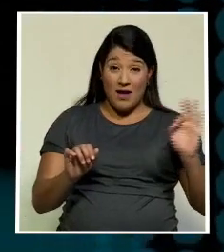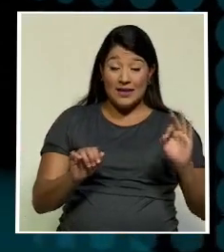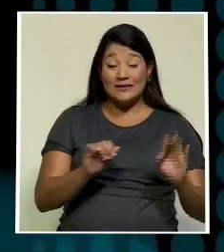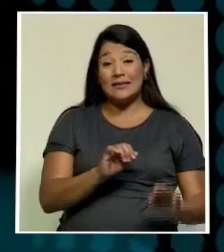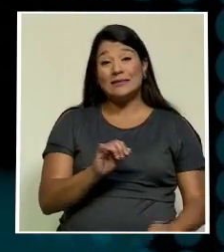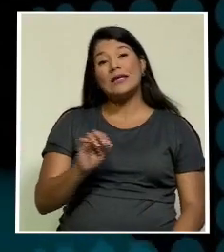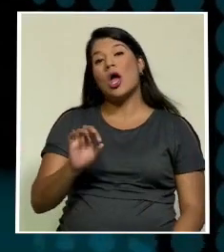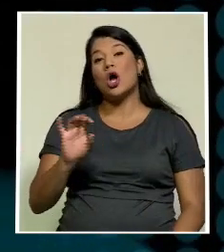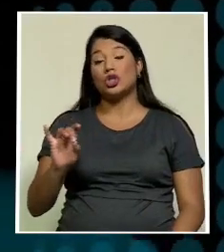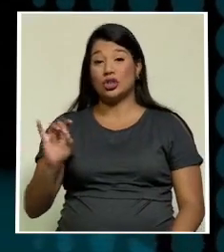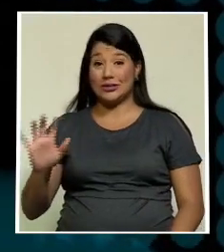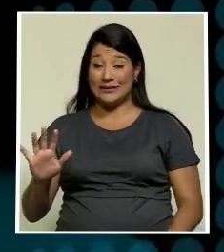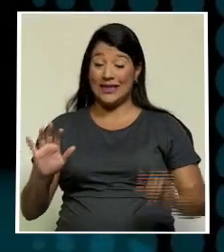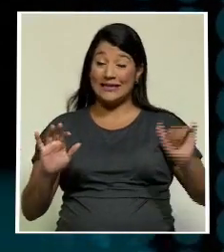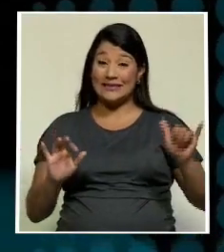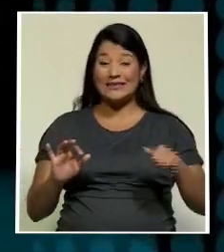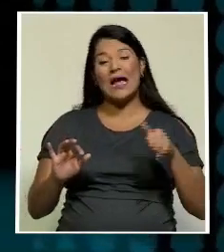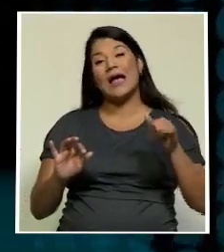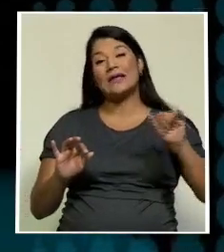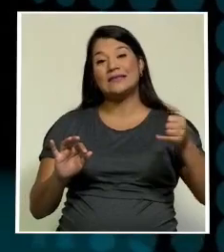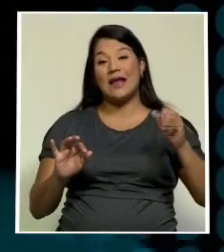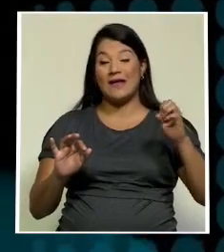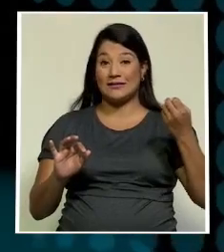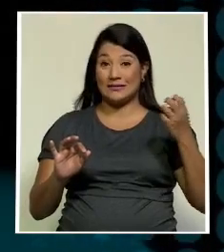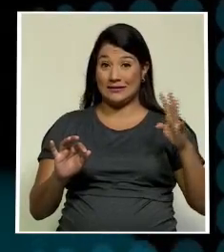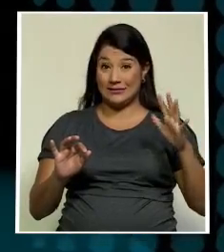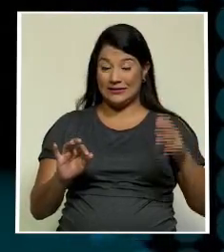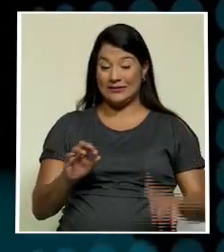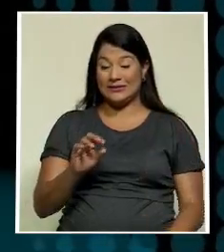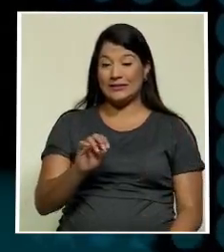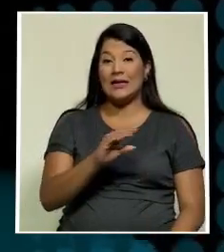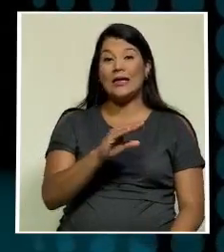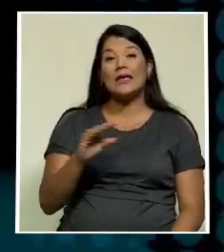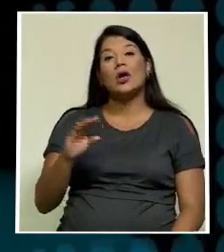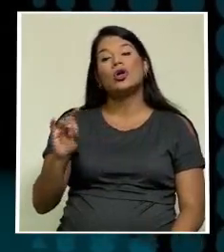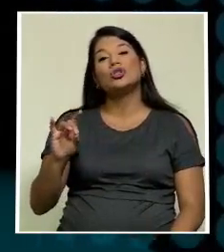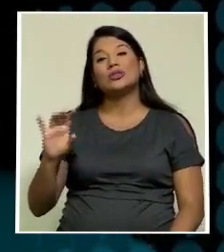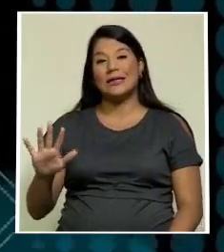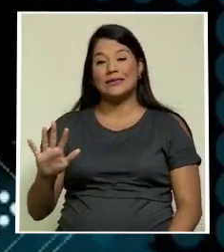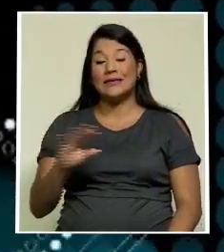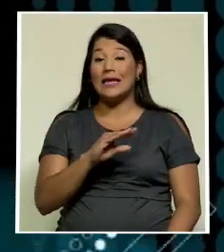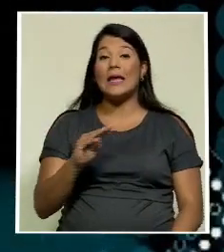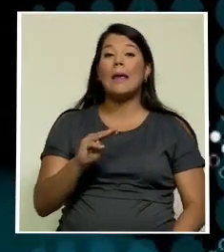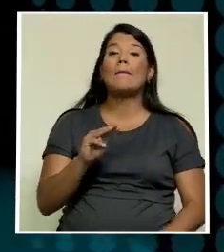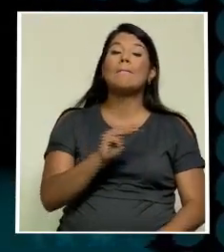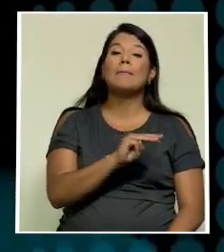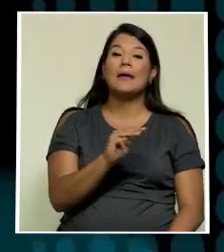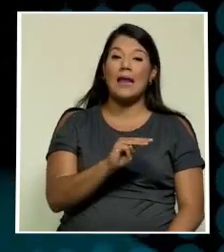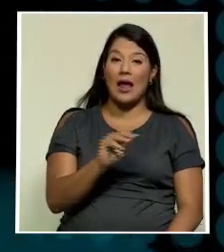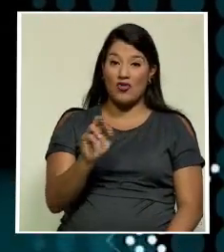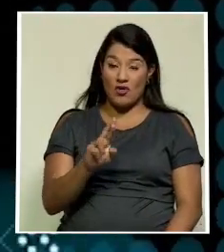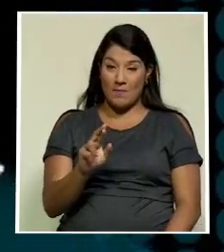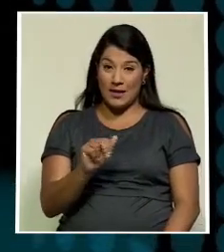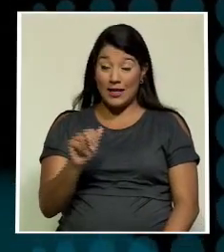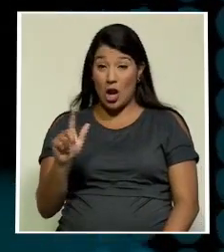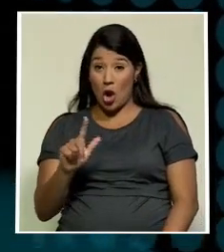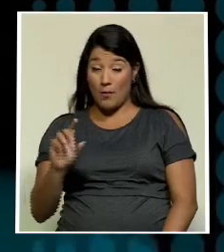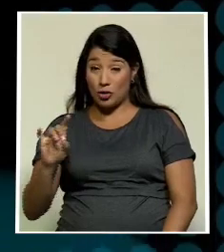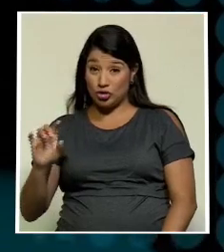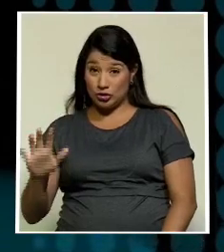Patricia Quiroz Soto 85, Ronald Eduardo Segura Mena 85, Miguel Ángel Ramírez López 85,